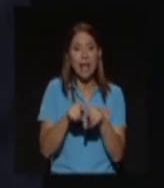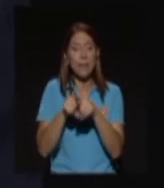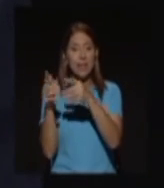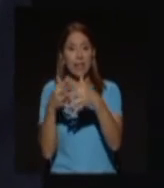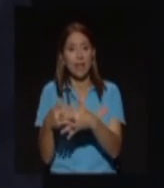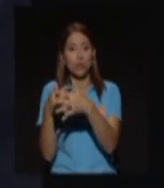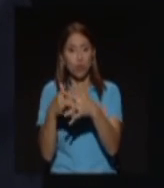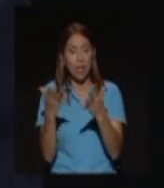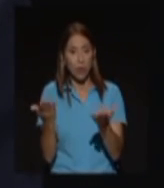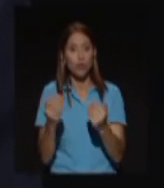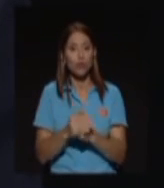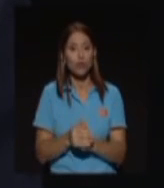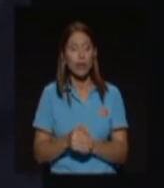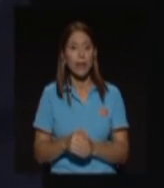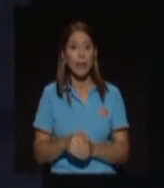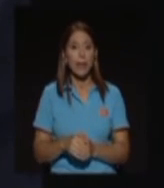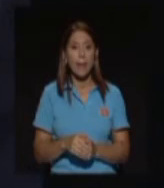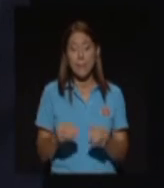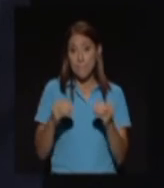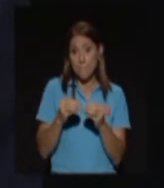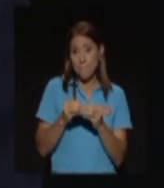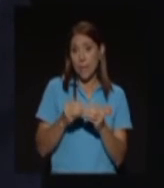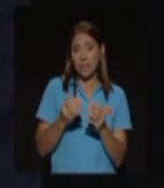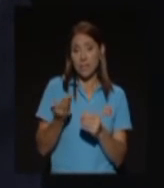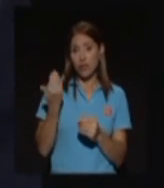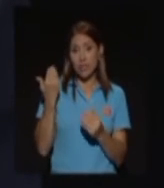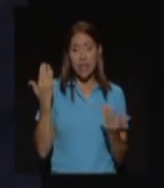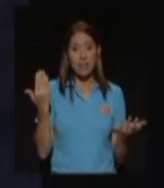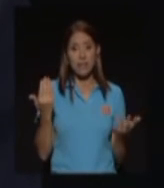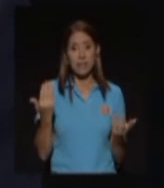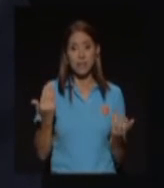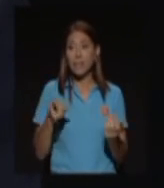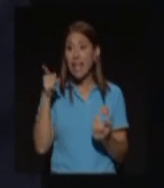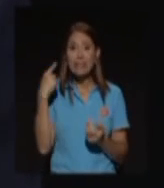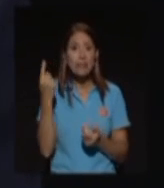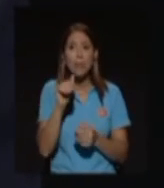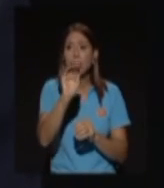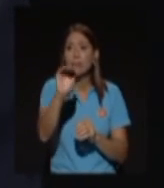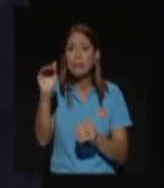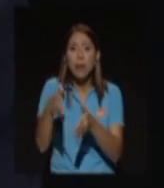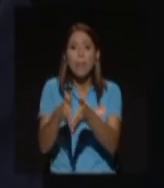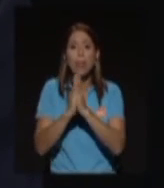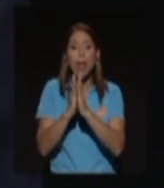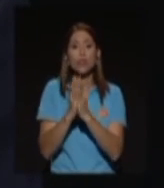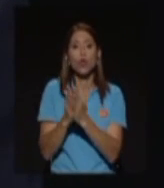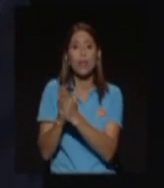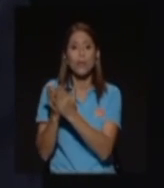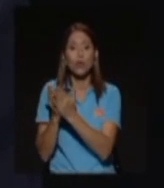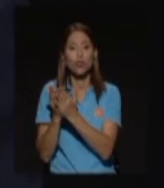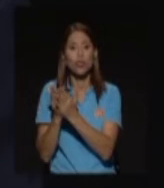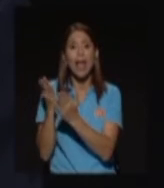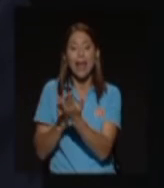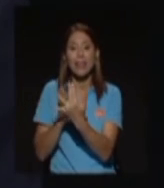¿verdad?, más recientes, ¿verdad? Mandaba a pedir esos libros, los pedía generalmente por intermedio